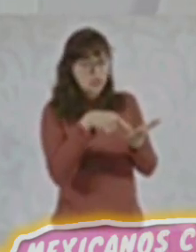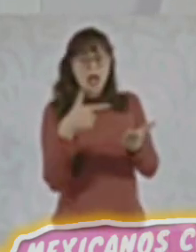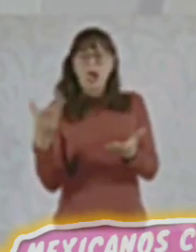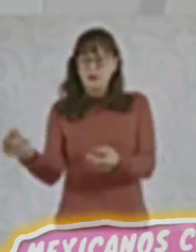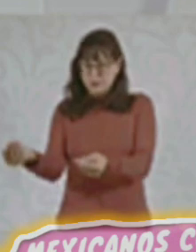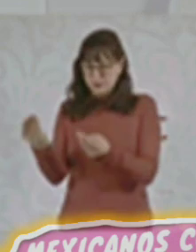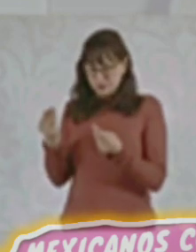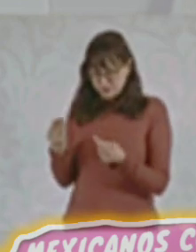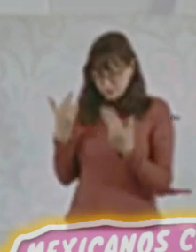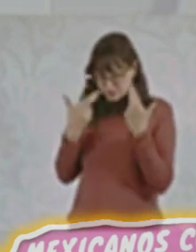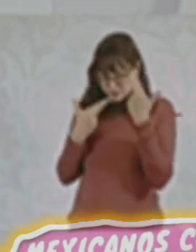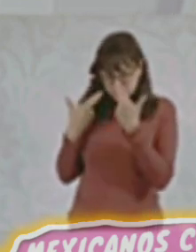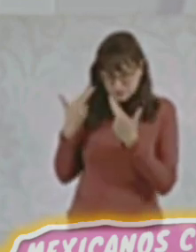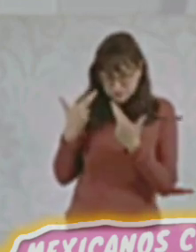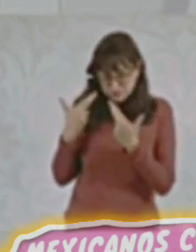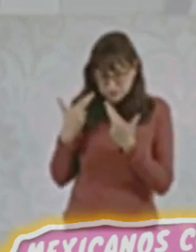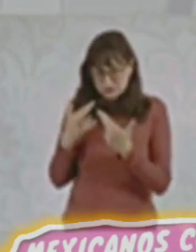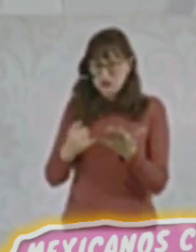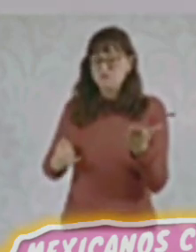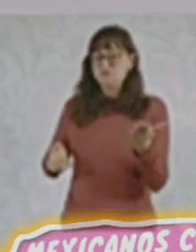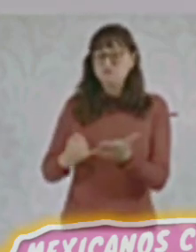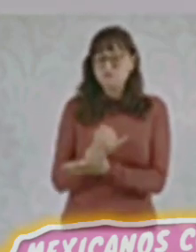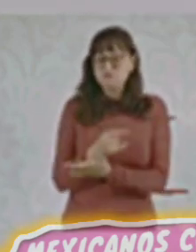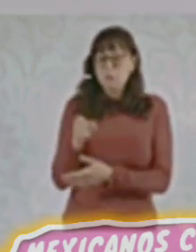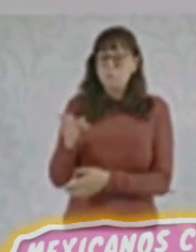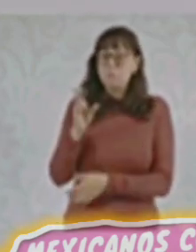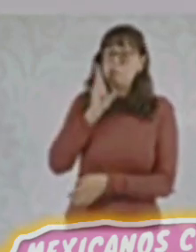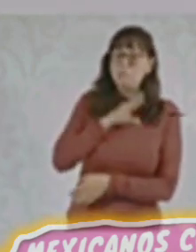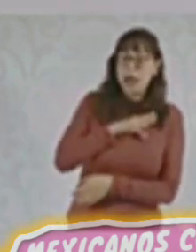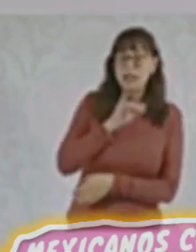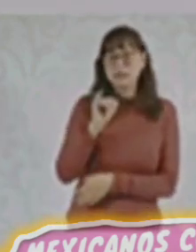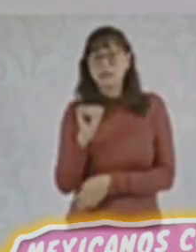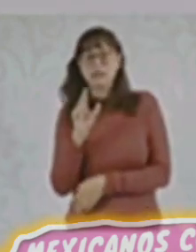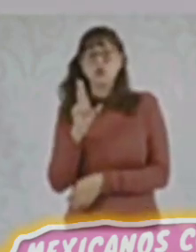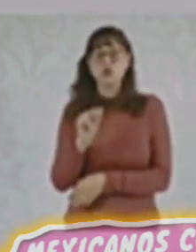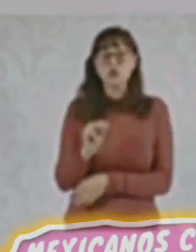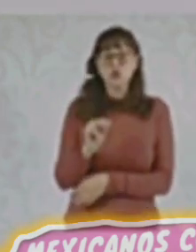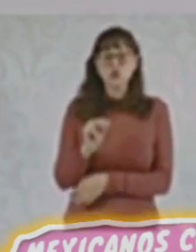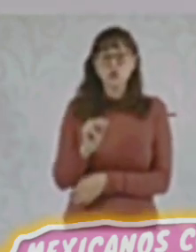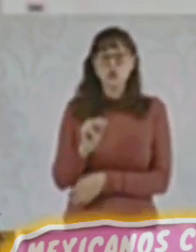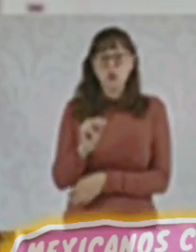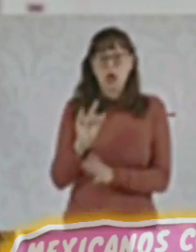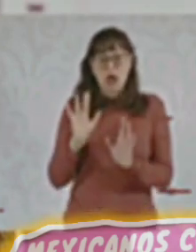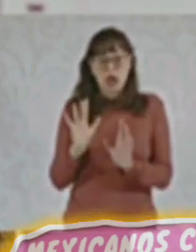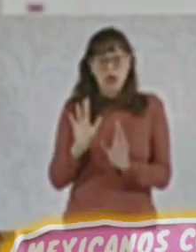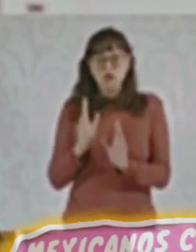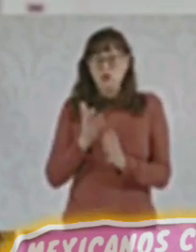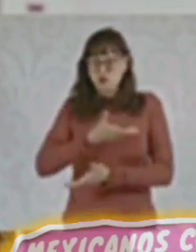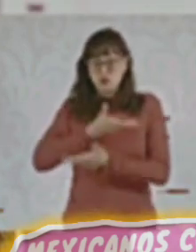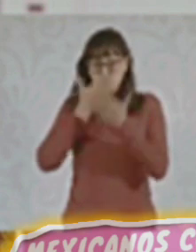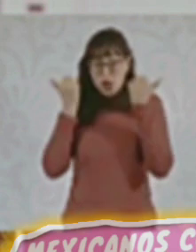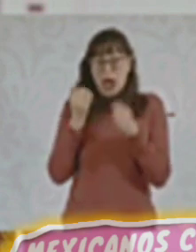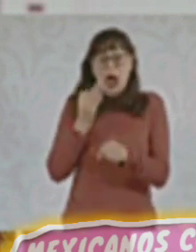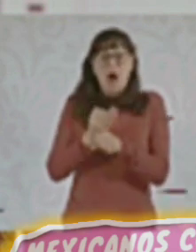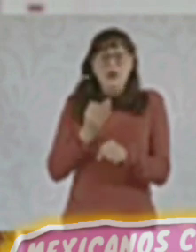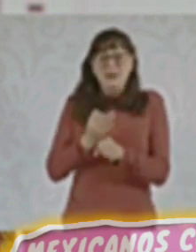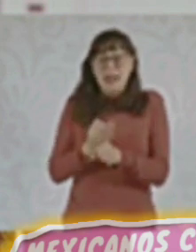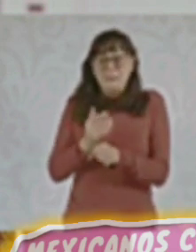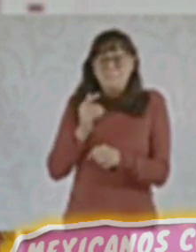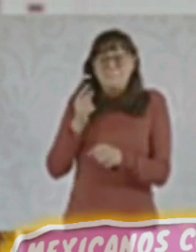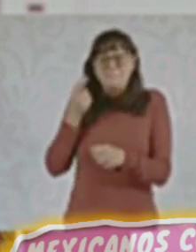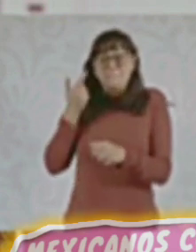proceso en donde al final viene ya una resolución de la Auditoría Superior. No sé en qué proceso vaya esto. Si son